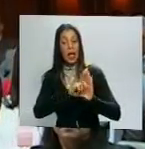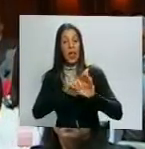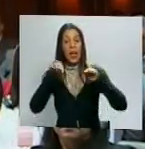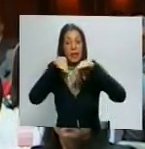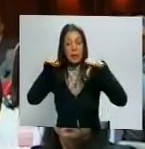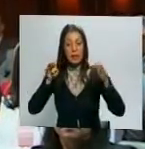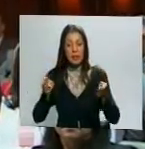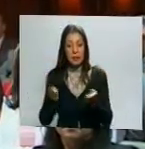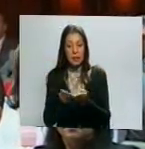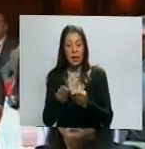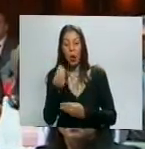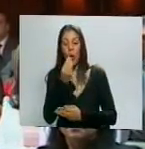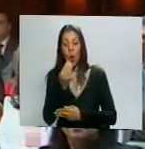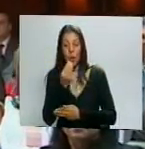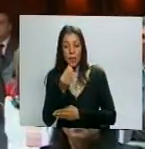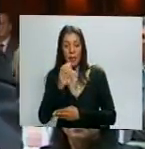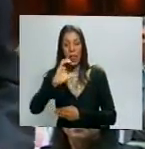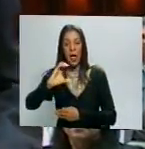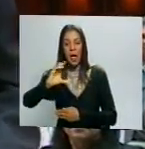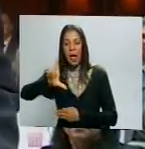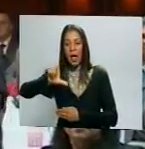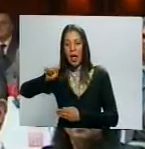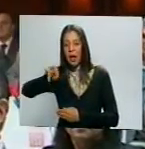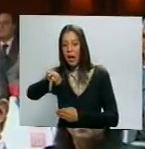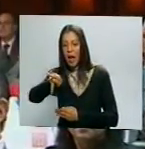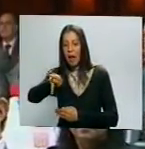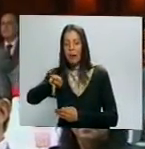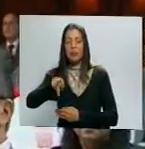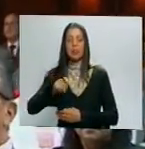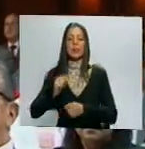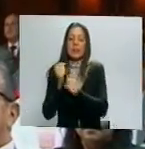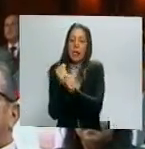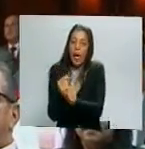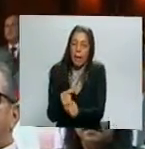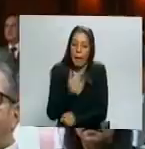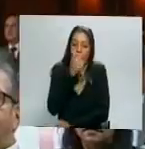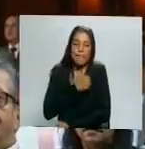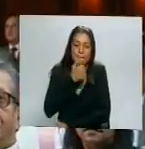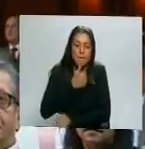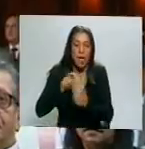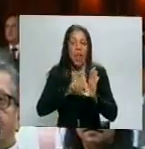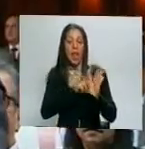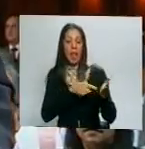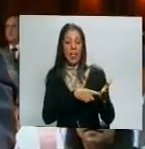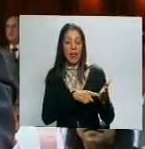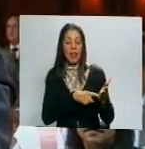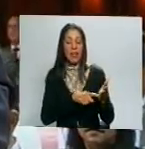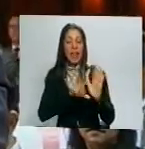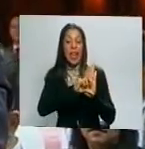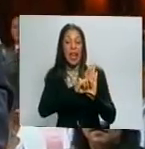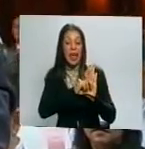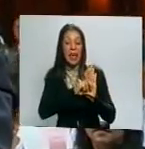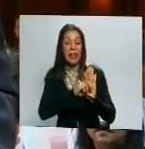demandadas por el pueblo venezolano. Y eso, por supuesto, tiene una explicación.